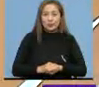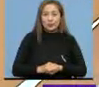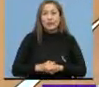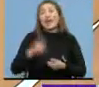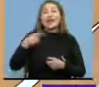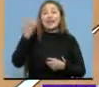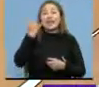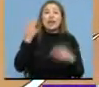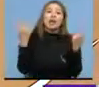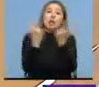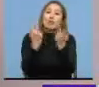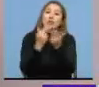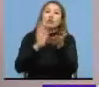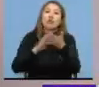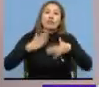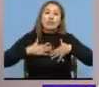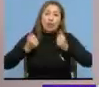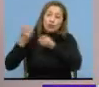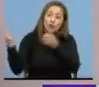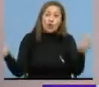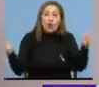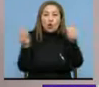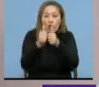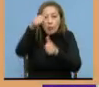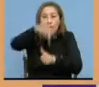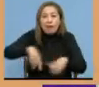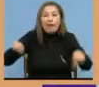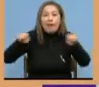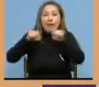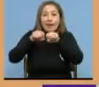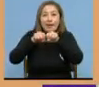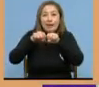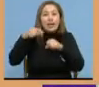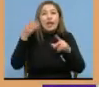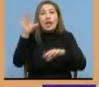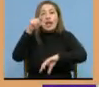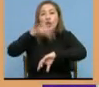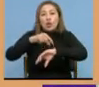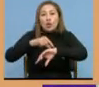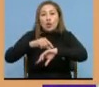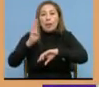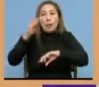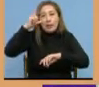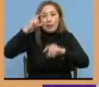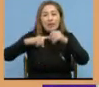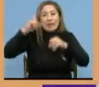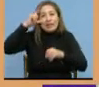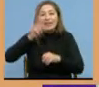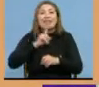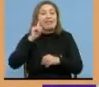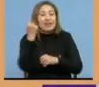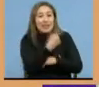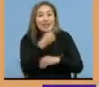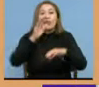ya hablamos de la salud o nos acompaña en estudios la doctora maría de ketty ella tiene a su cargo